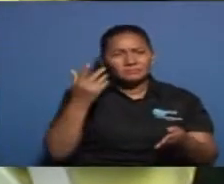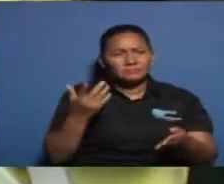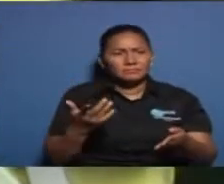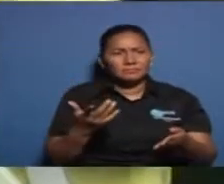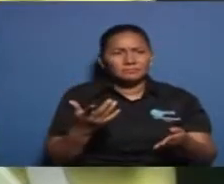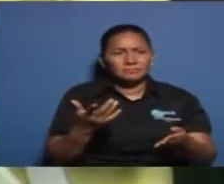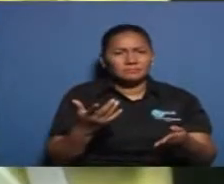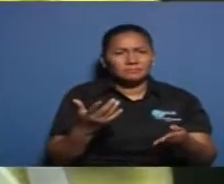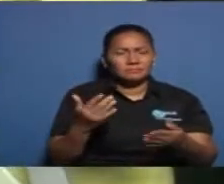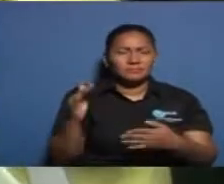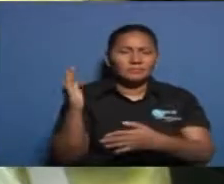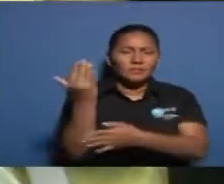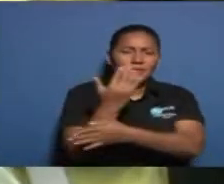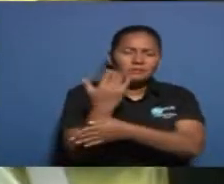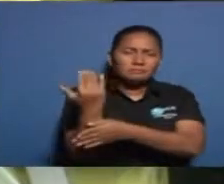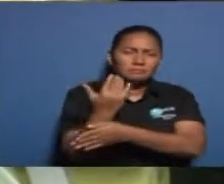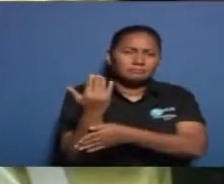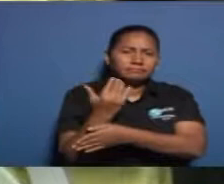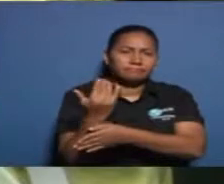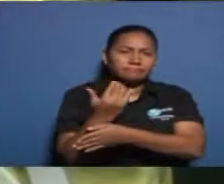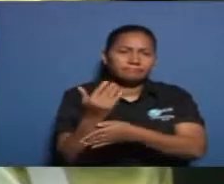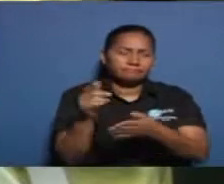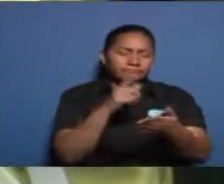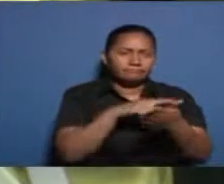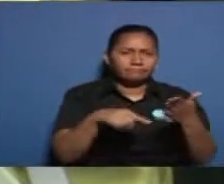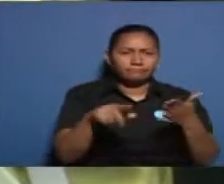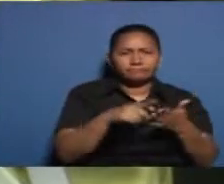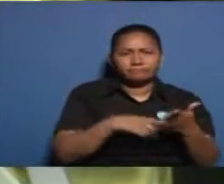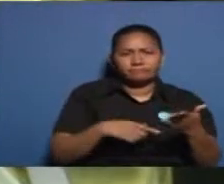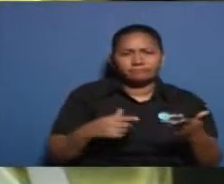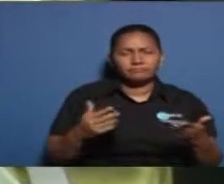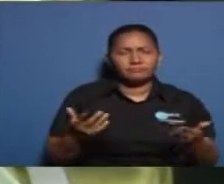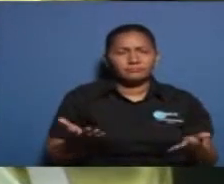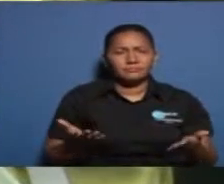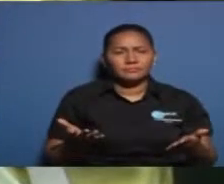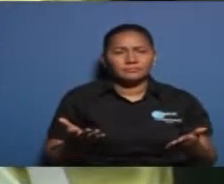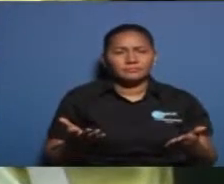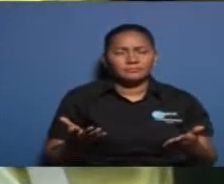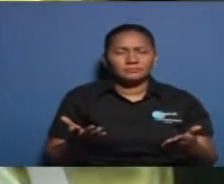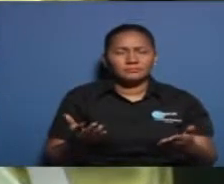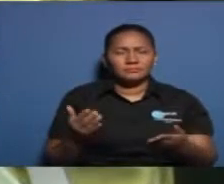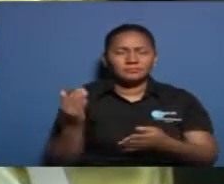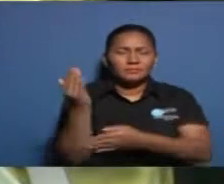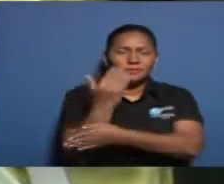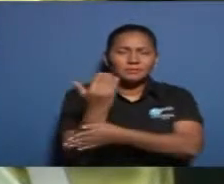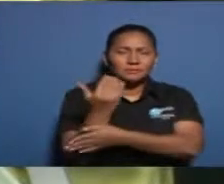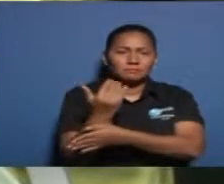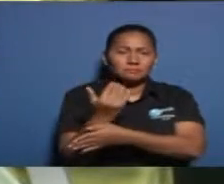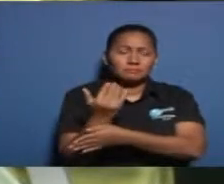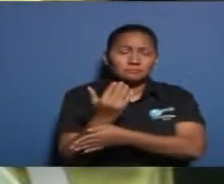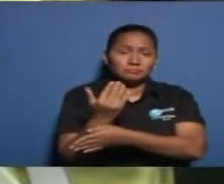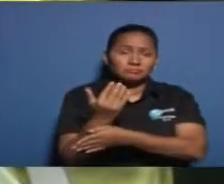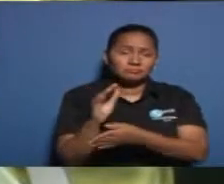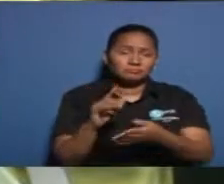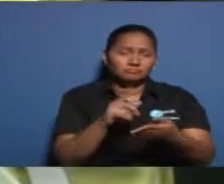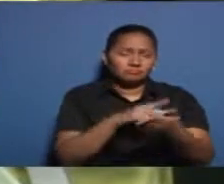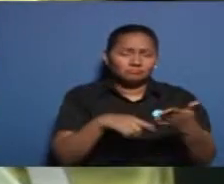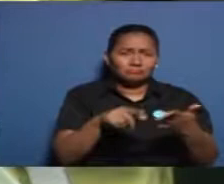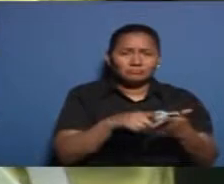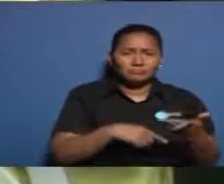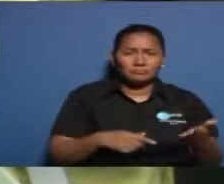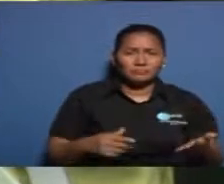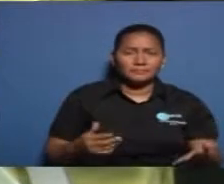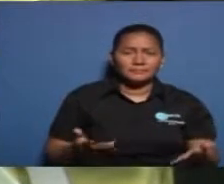en la que se denigra la imagen de la mujer los ritmos todo tipo de los medios de comunicación comerciales todo que se dedica a